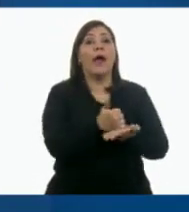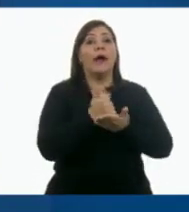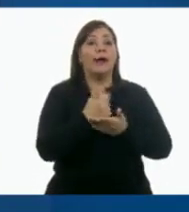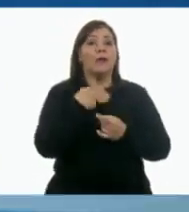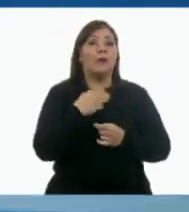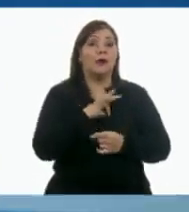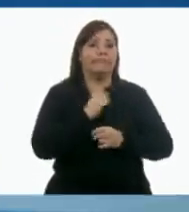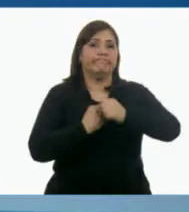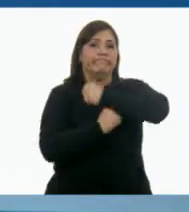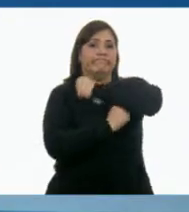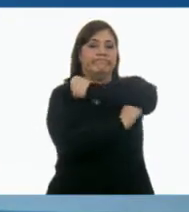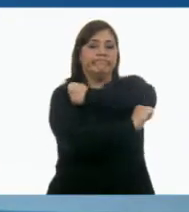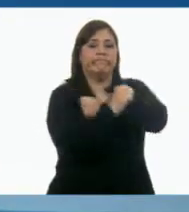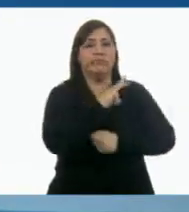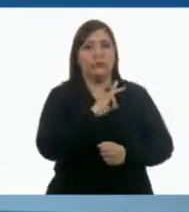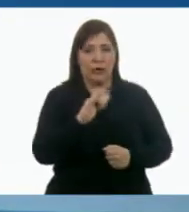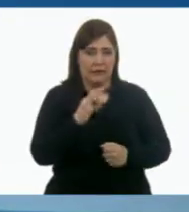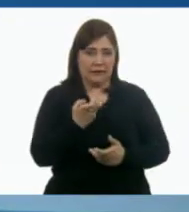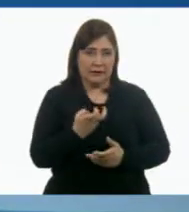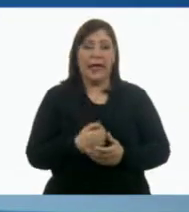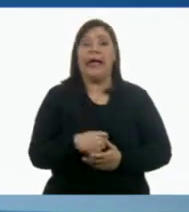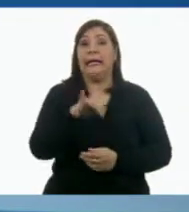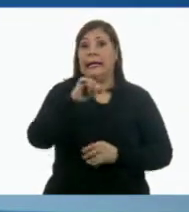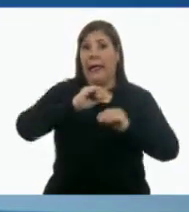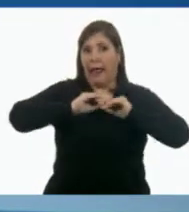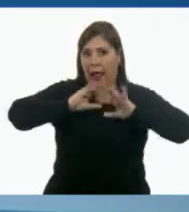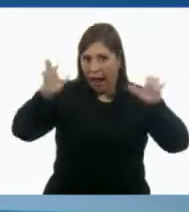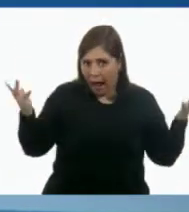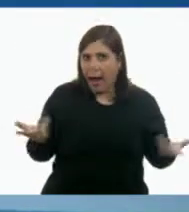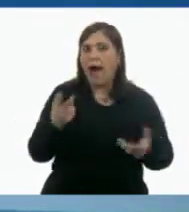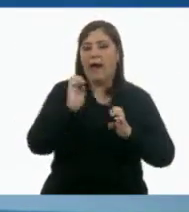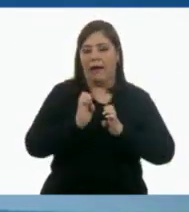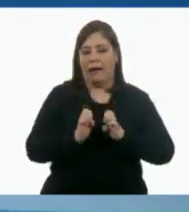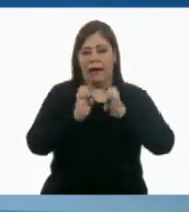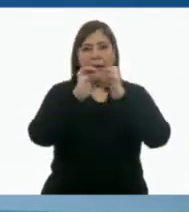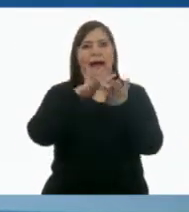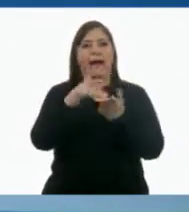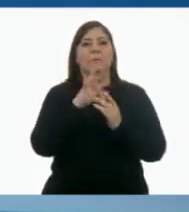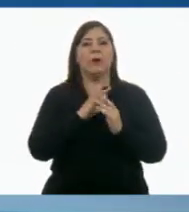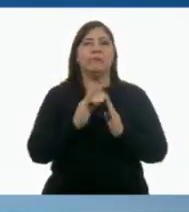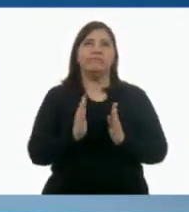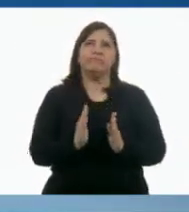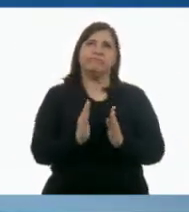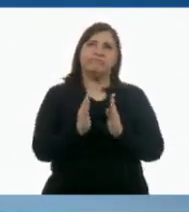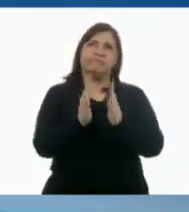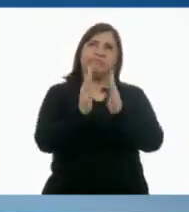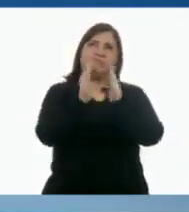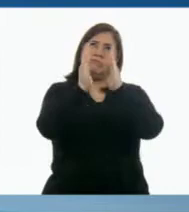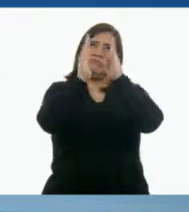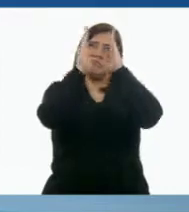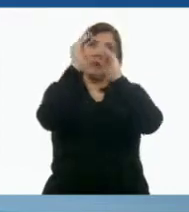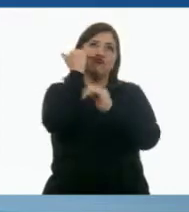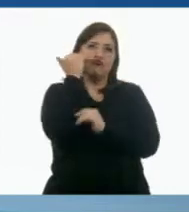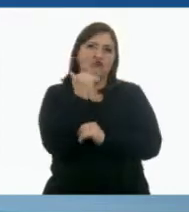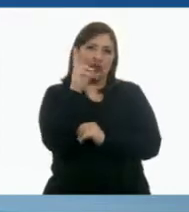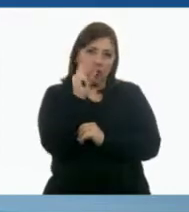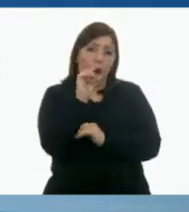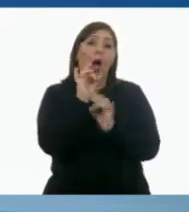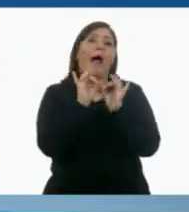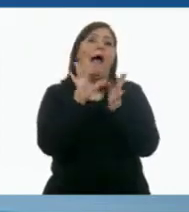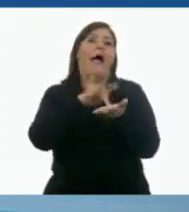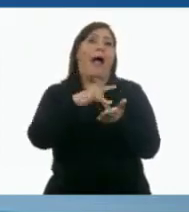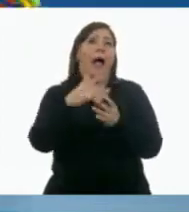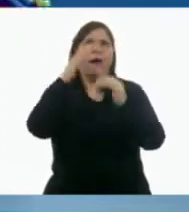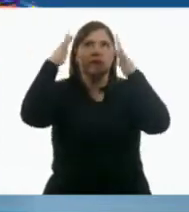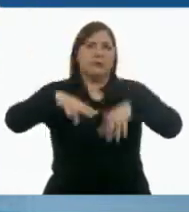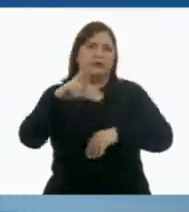Ton? Claro, porque así el edificio puede estar derecho, derecho, derecho, derecho y no se caería ni para